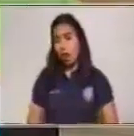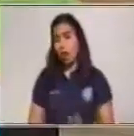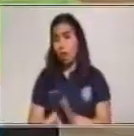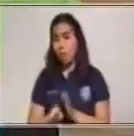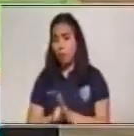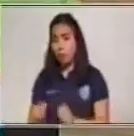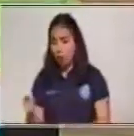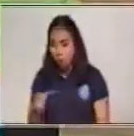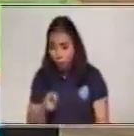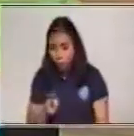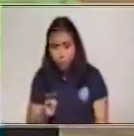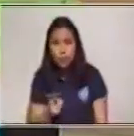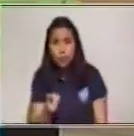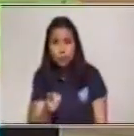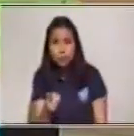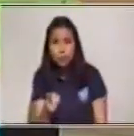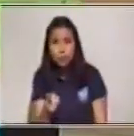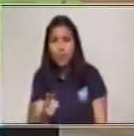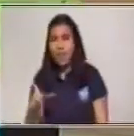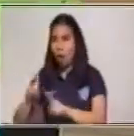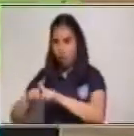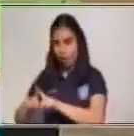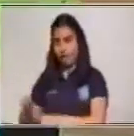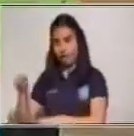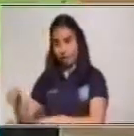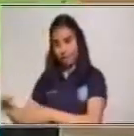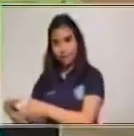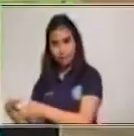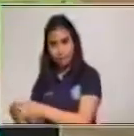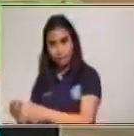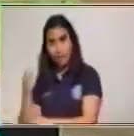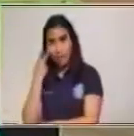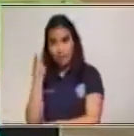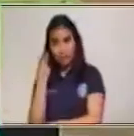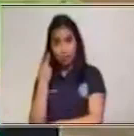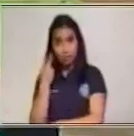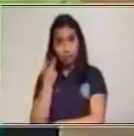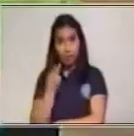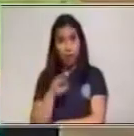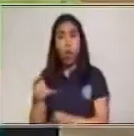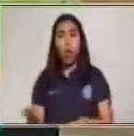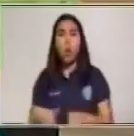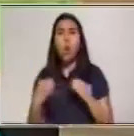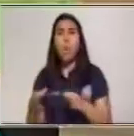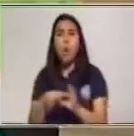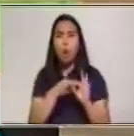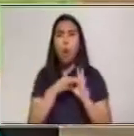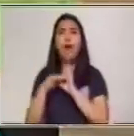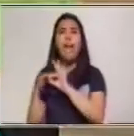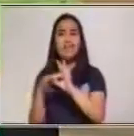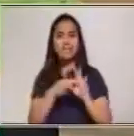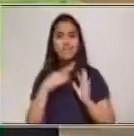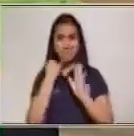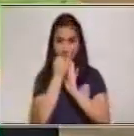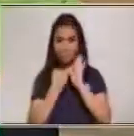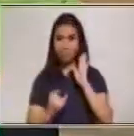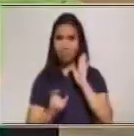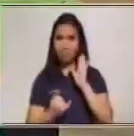y los selenterados. Observa cómo hicimos la distribución en este organizador gráfico, ¿sí?